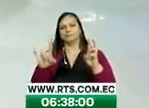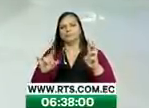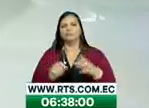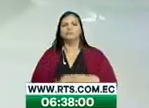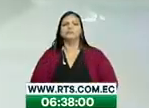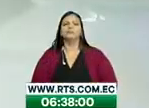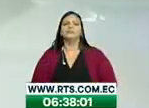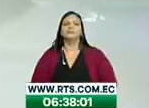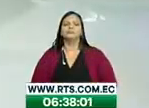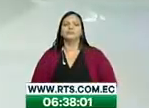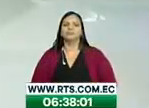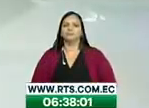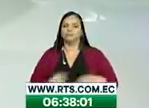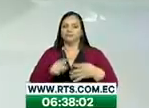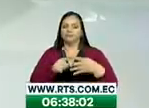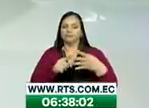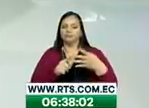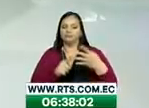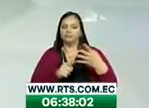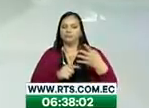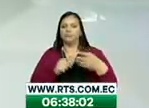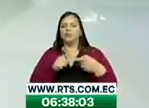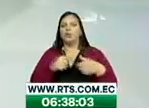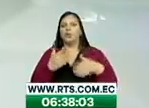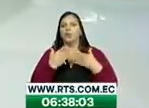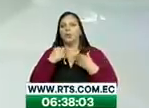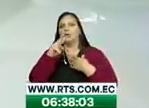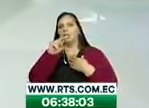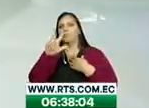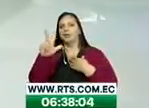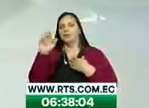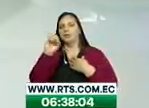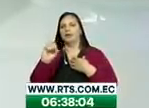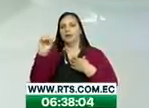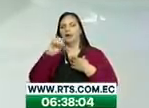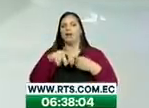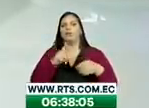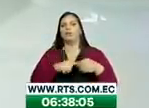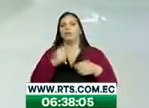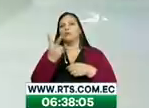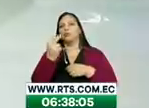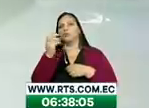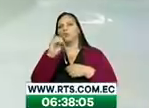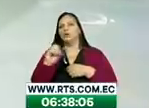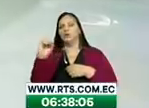el pronóstico tanto en Guayaquil con 23 grados, Quito 12 grados, Cuenca 7